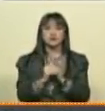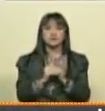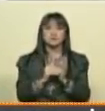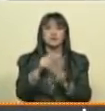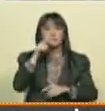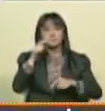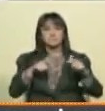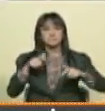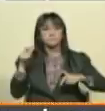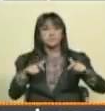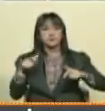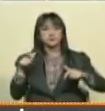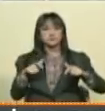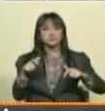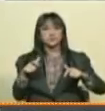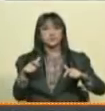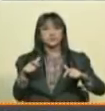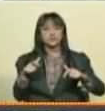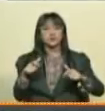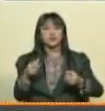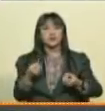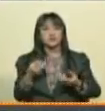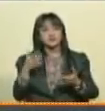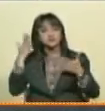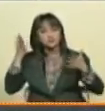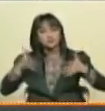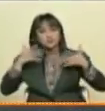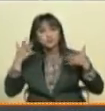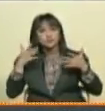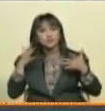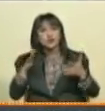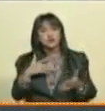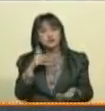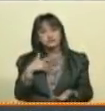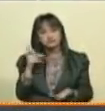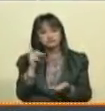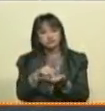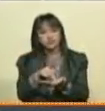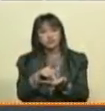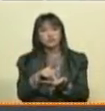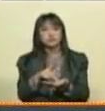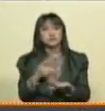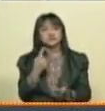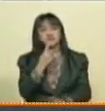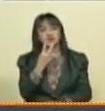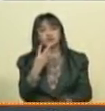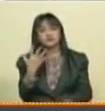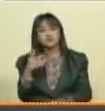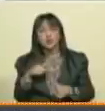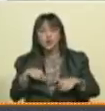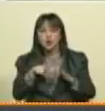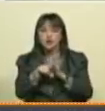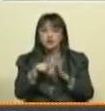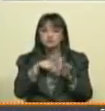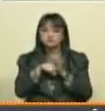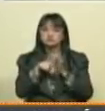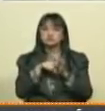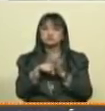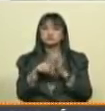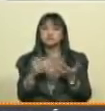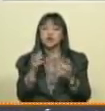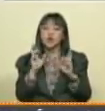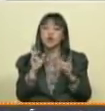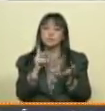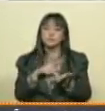ciudadanos y ciudadanas que van a darle la orientación a quienes quieran acudir a estos espacios. Estamos hablando de 135 espacios en total, donde se espera